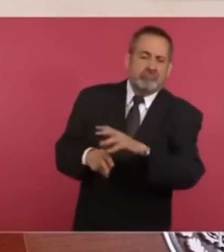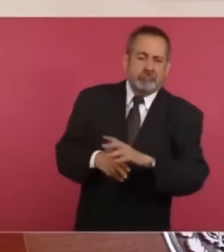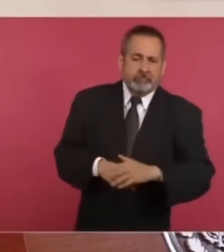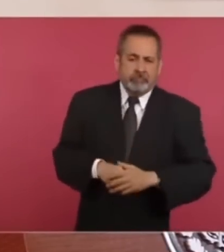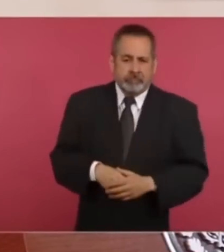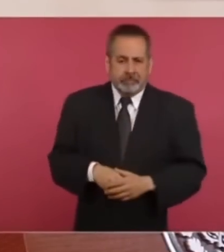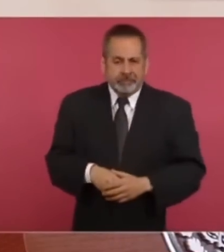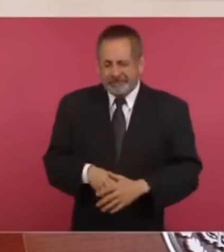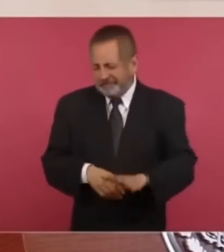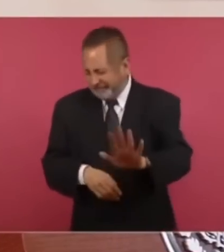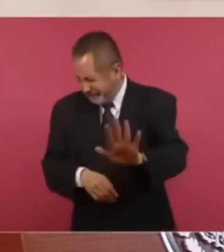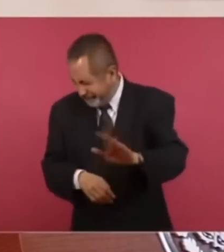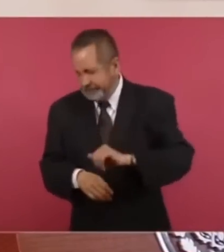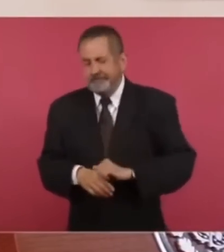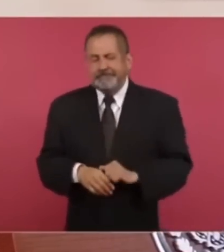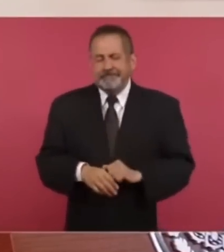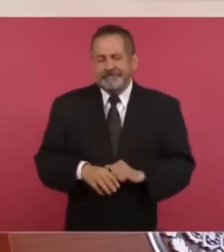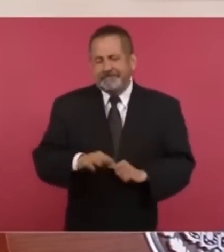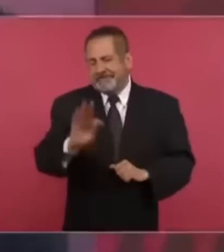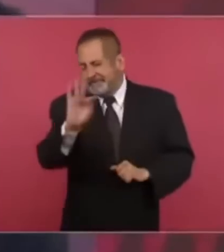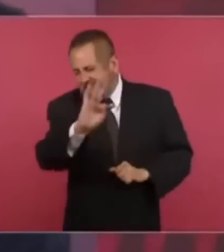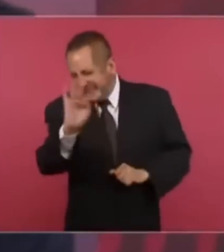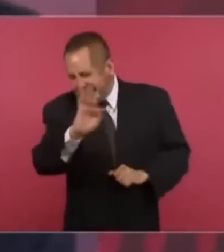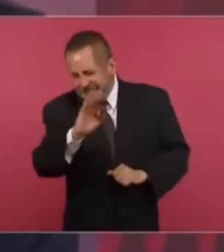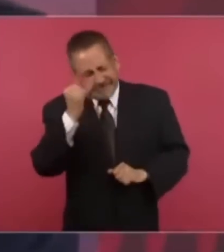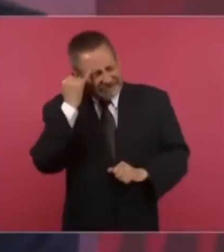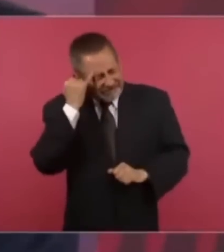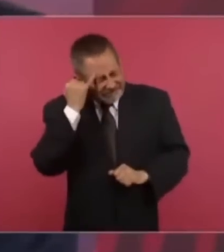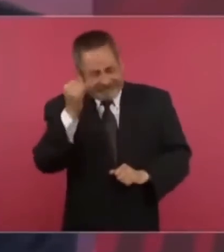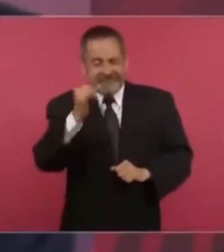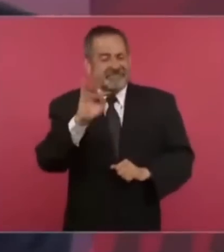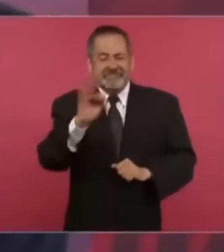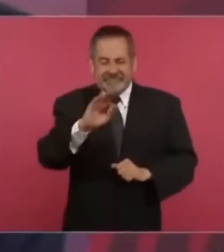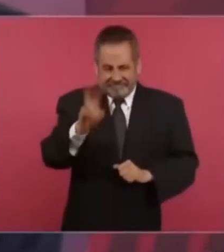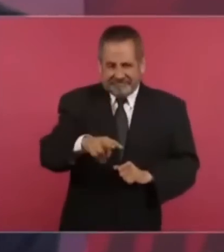Vamos a suponer que fuese por repartir dinero.